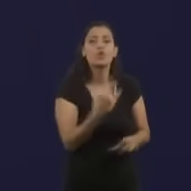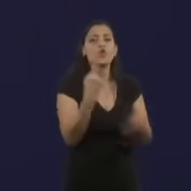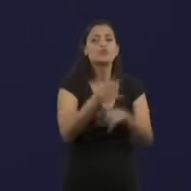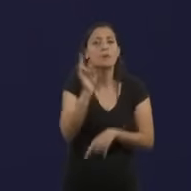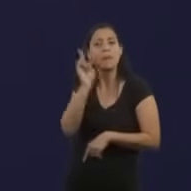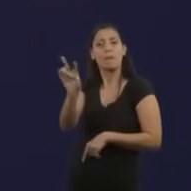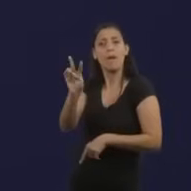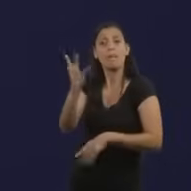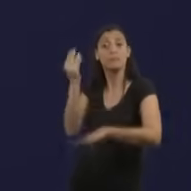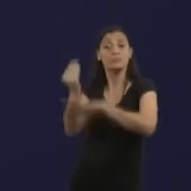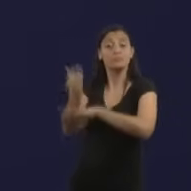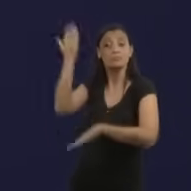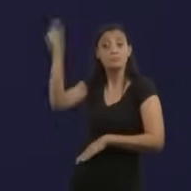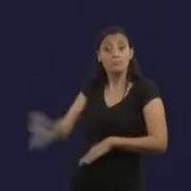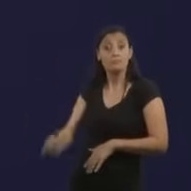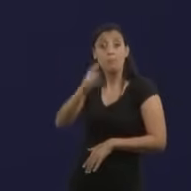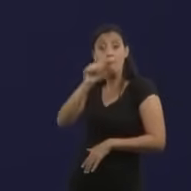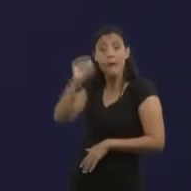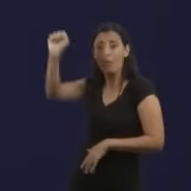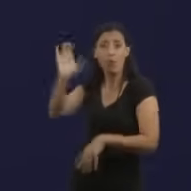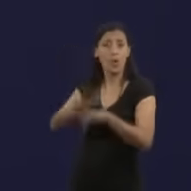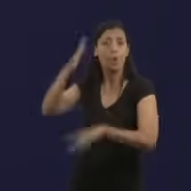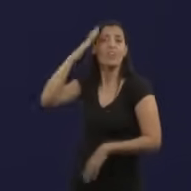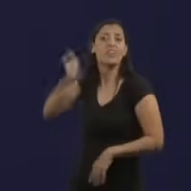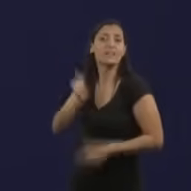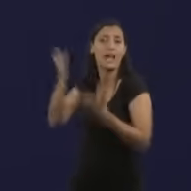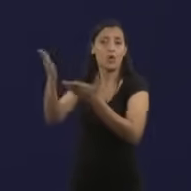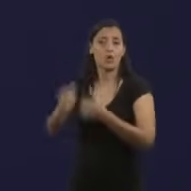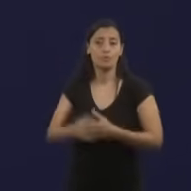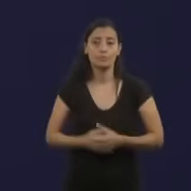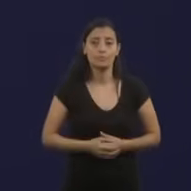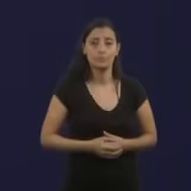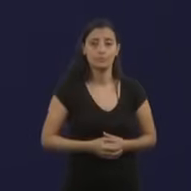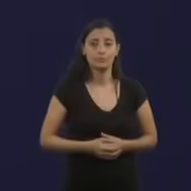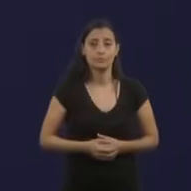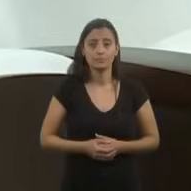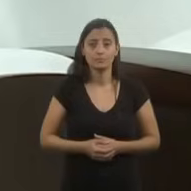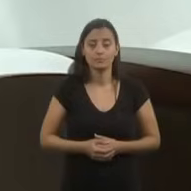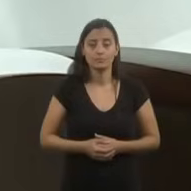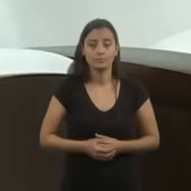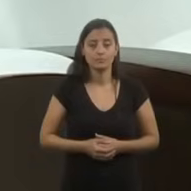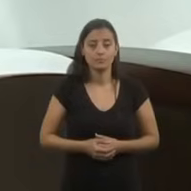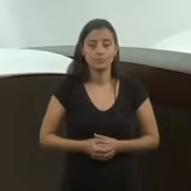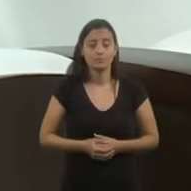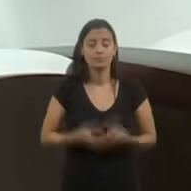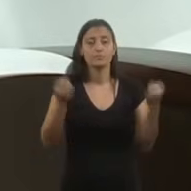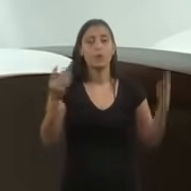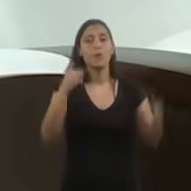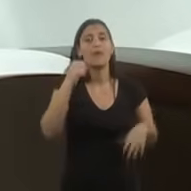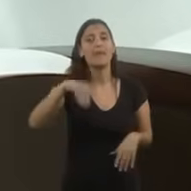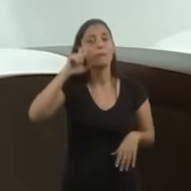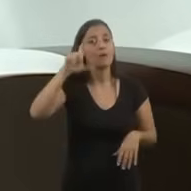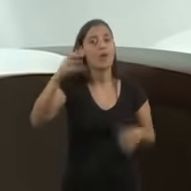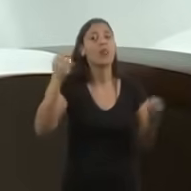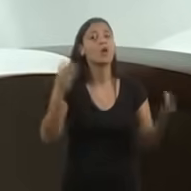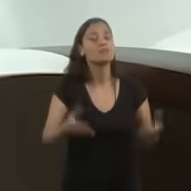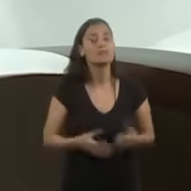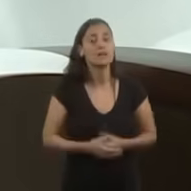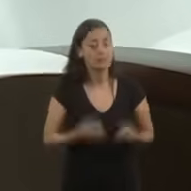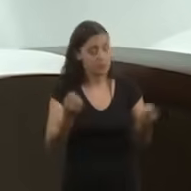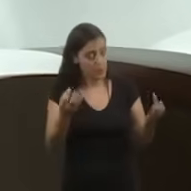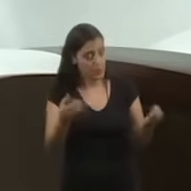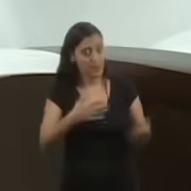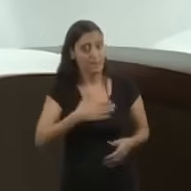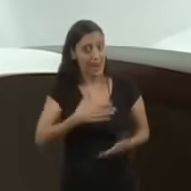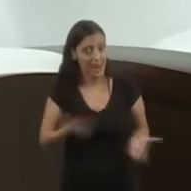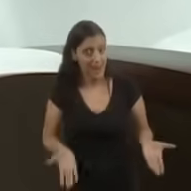era simplemente un dictador qué tal Manuel Cómo estás Muy bien bueno me